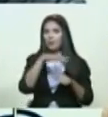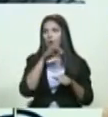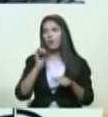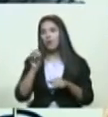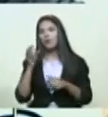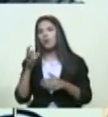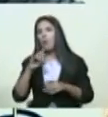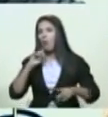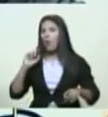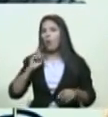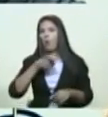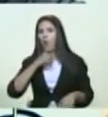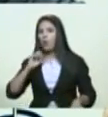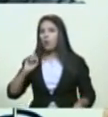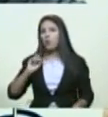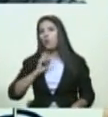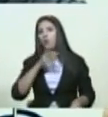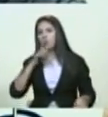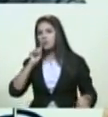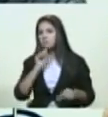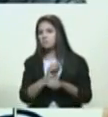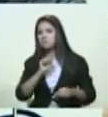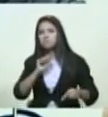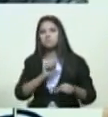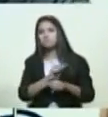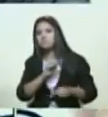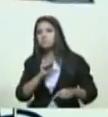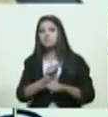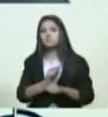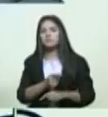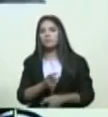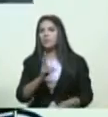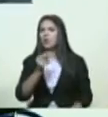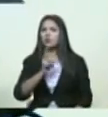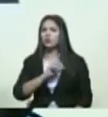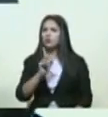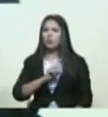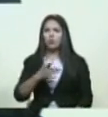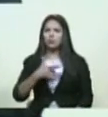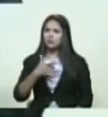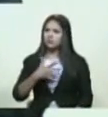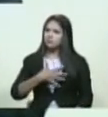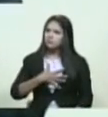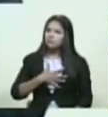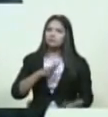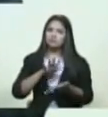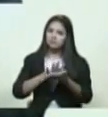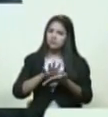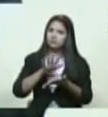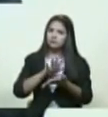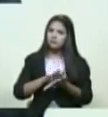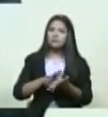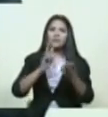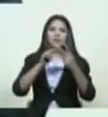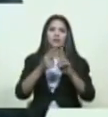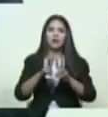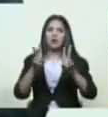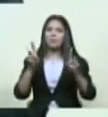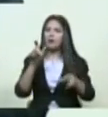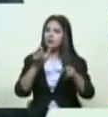con odio, actuando con soberbia, no con el instinto de preservación de la paz